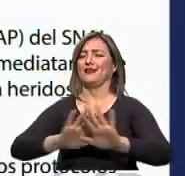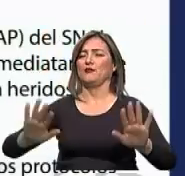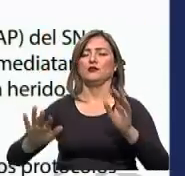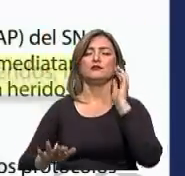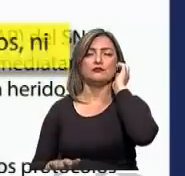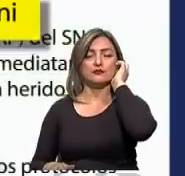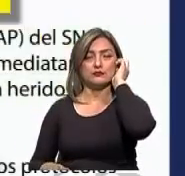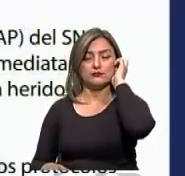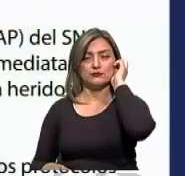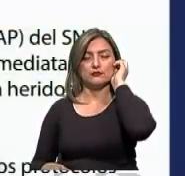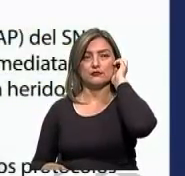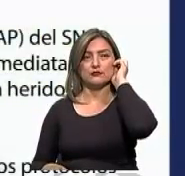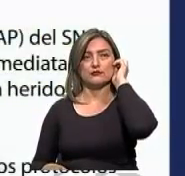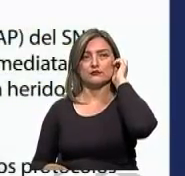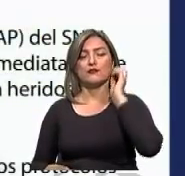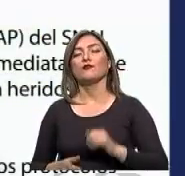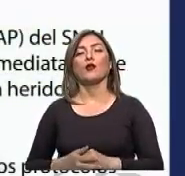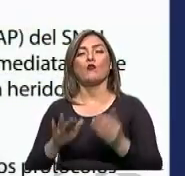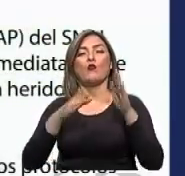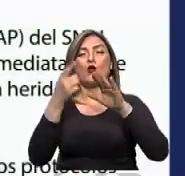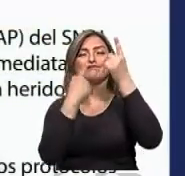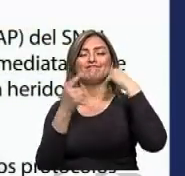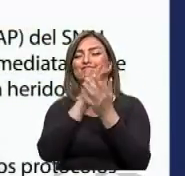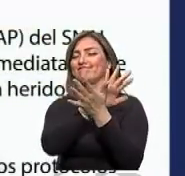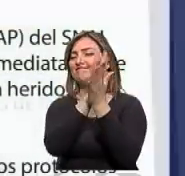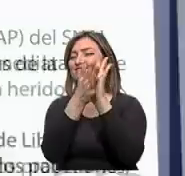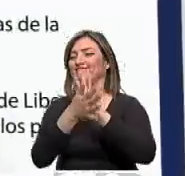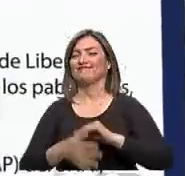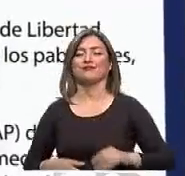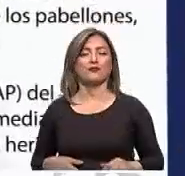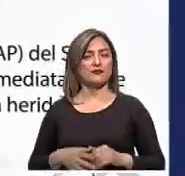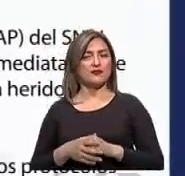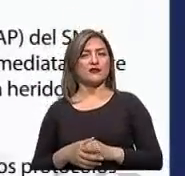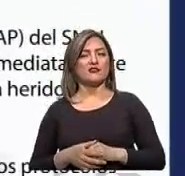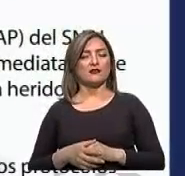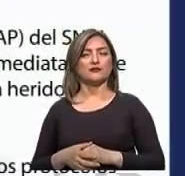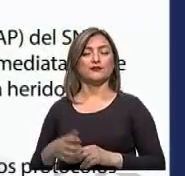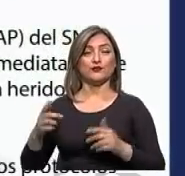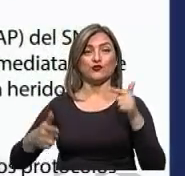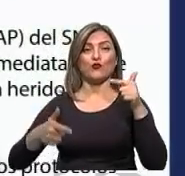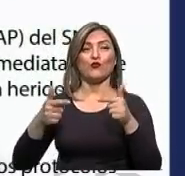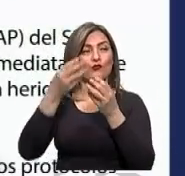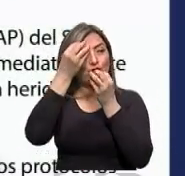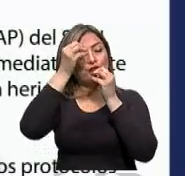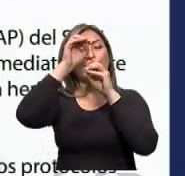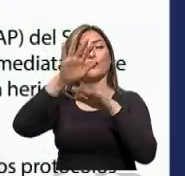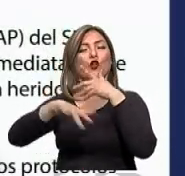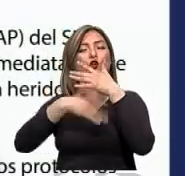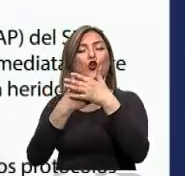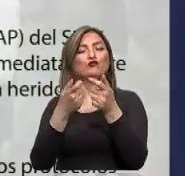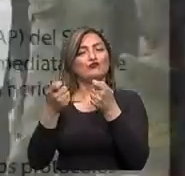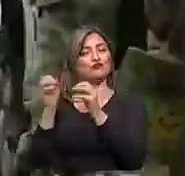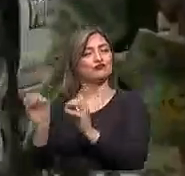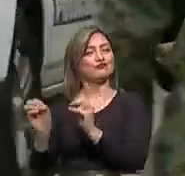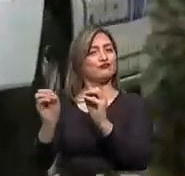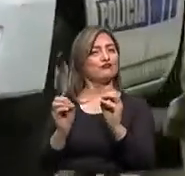los pabellones. Para entonces no se registraban heridos ni víctimas mortales, y pese a los disparos, se informaba que todo estaba en